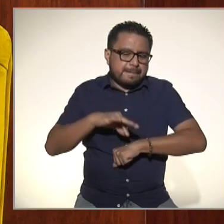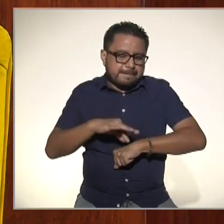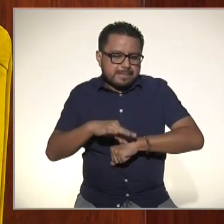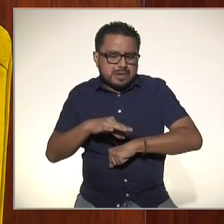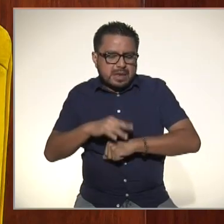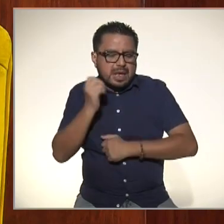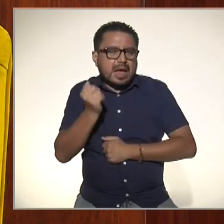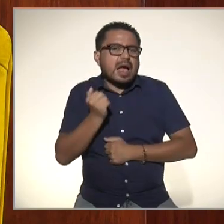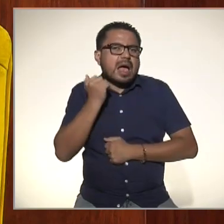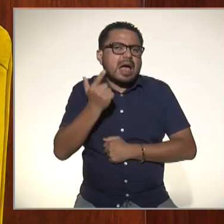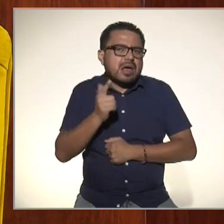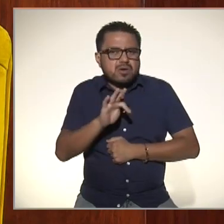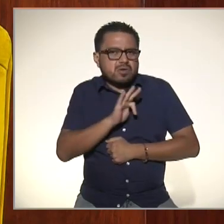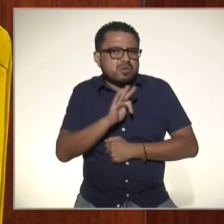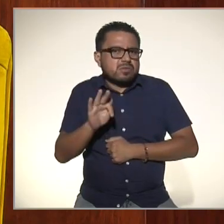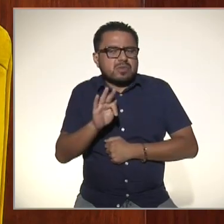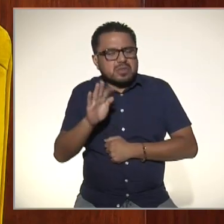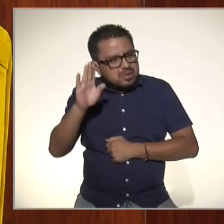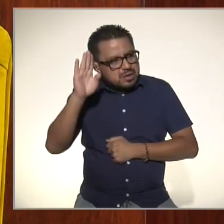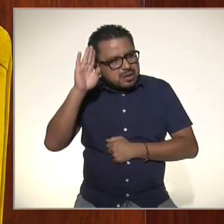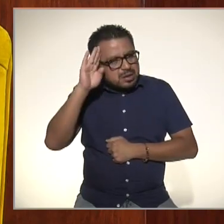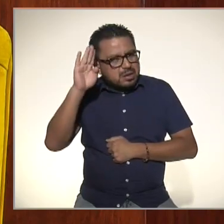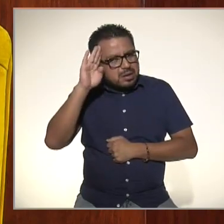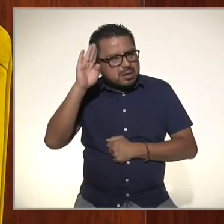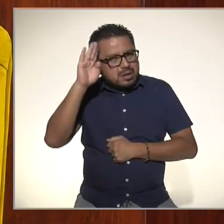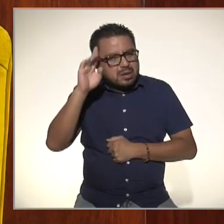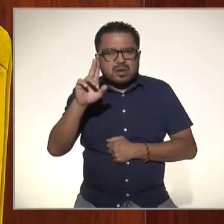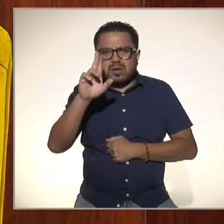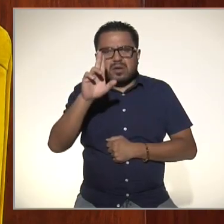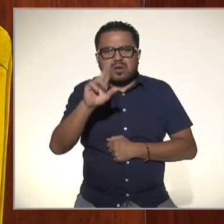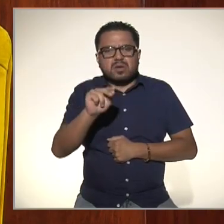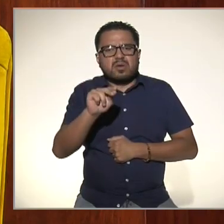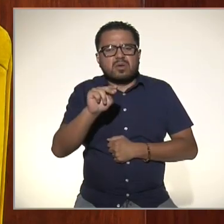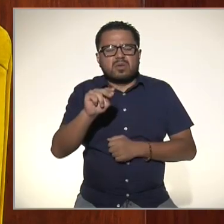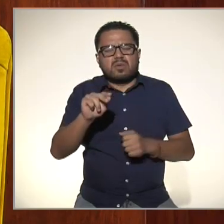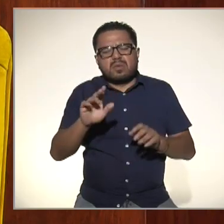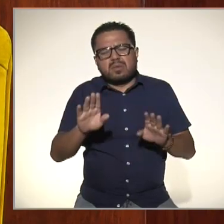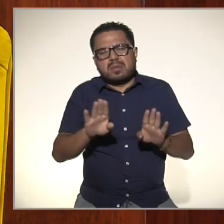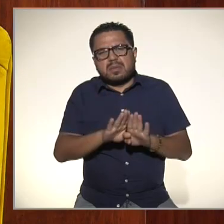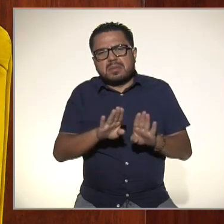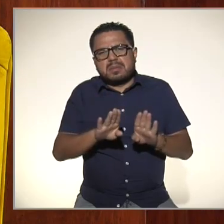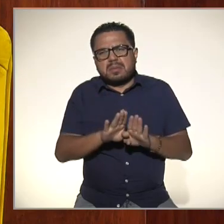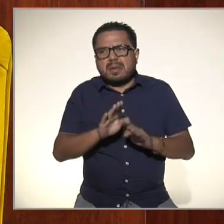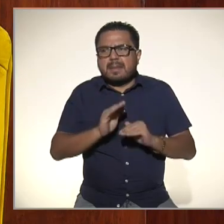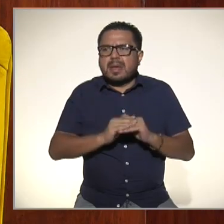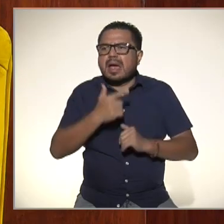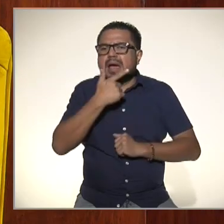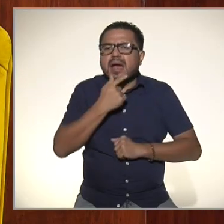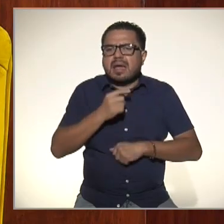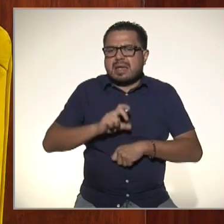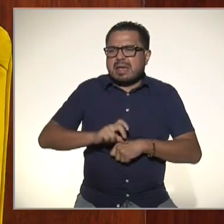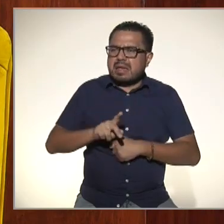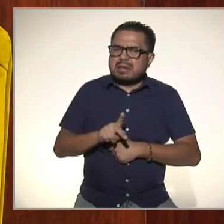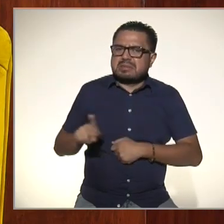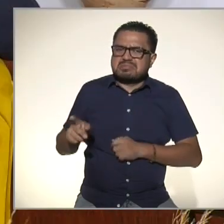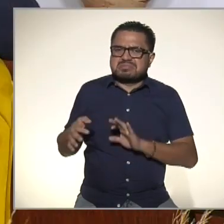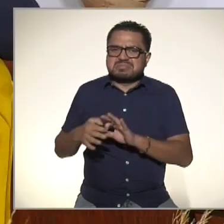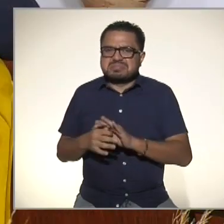de algo que puede considerarse como, pues, no tan varón, no tan de tanta hombría, inclusive.